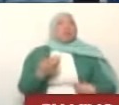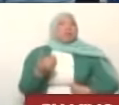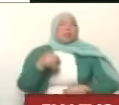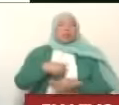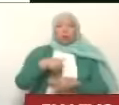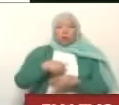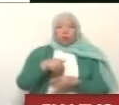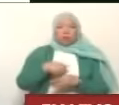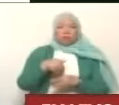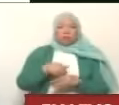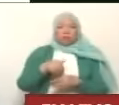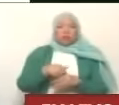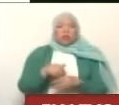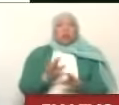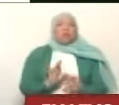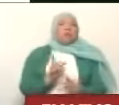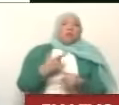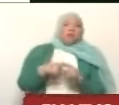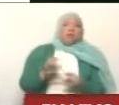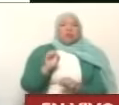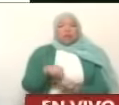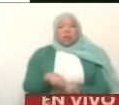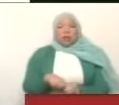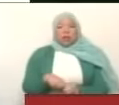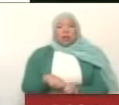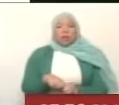Dice también, la medición atribuye una ventaja de